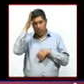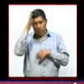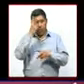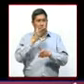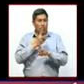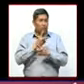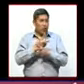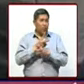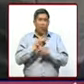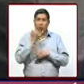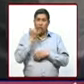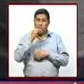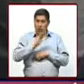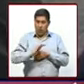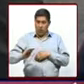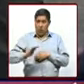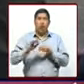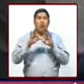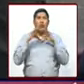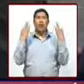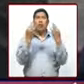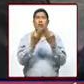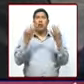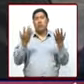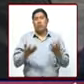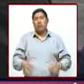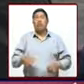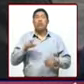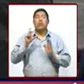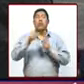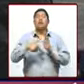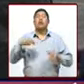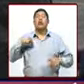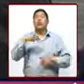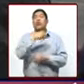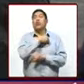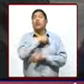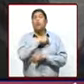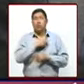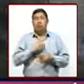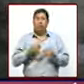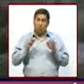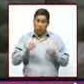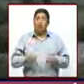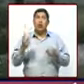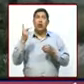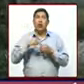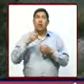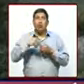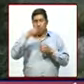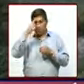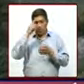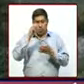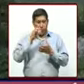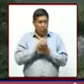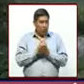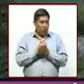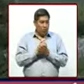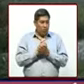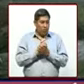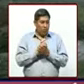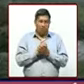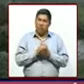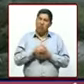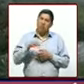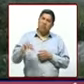en primer lugar a los niños, ¿no? A la familia, y luego a nosotros. Entonces, ver un lugar donde se pueda, ¿no? Yo creo que tendría que buscar una